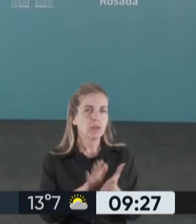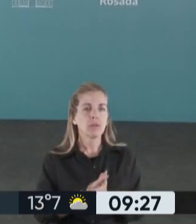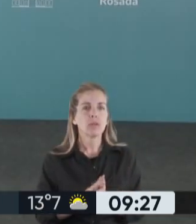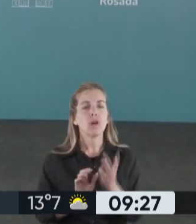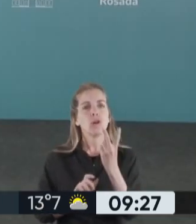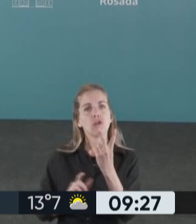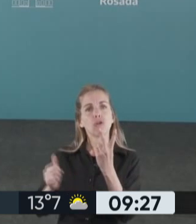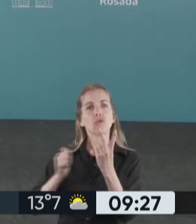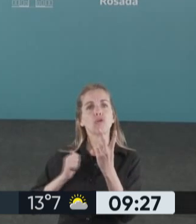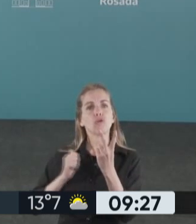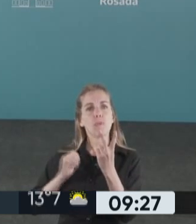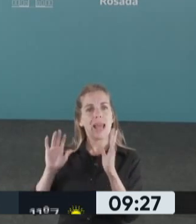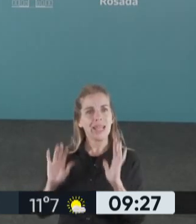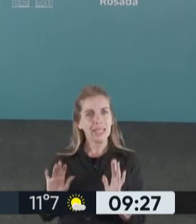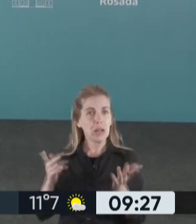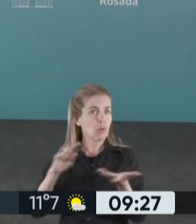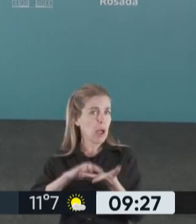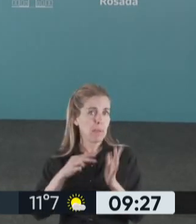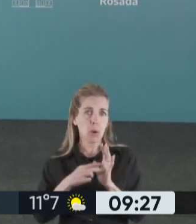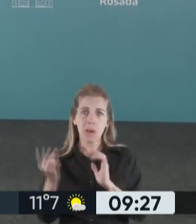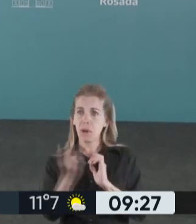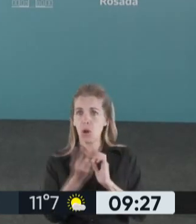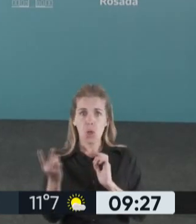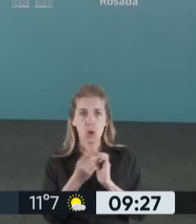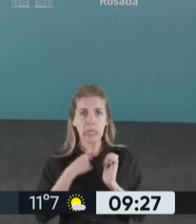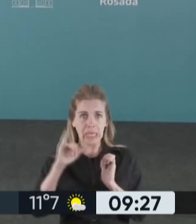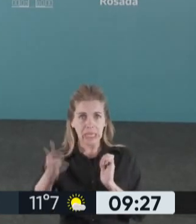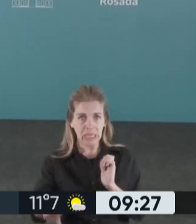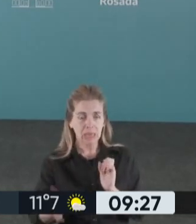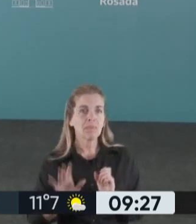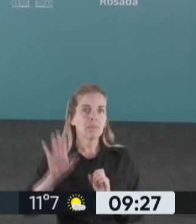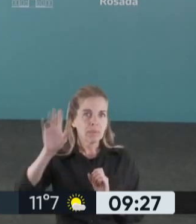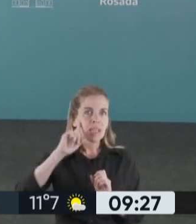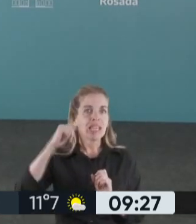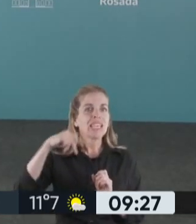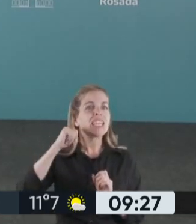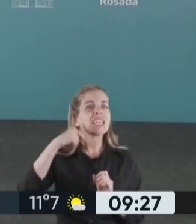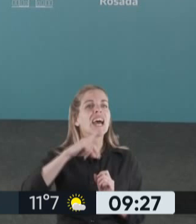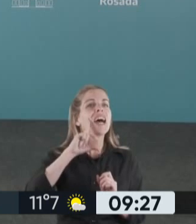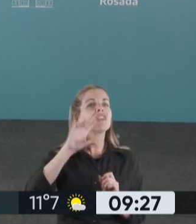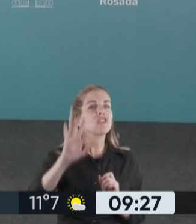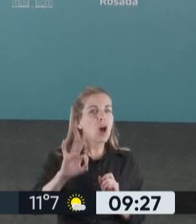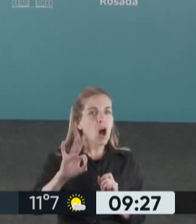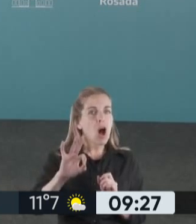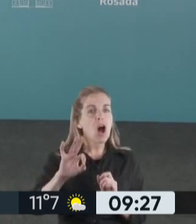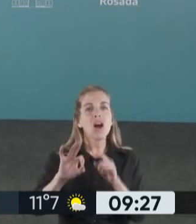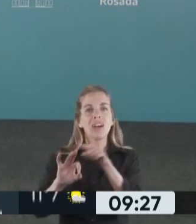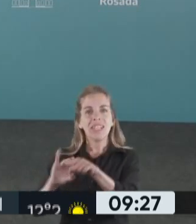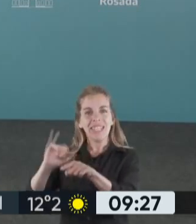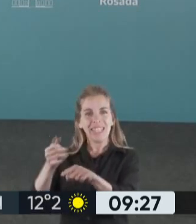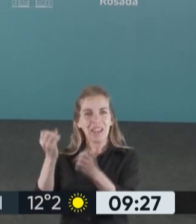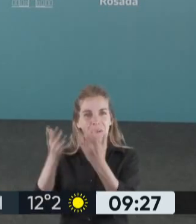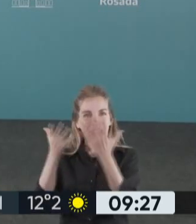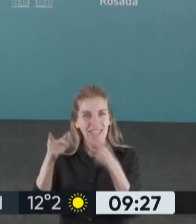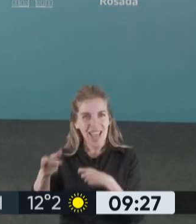Tengo dos suplentes, yo no tengo problema, si quieren. ¿Sí? Ignacio Ortelli y Cecilia Camarano. Sí, acá buen día, Gabriela.